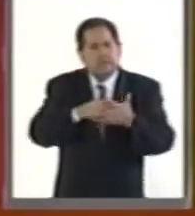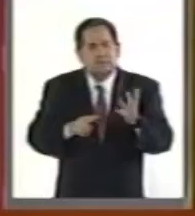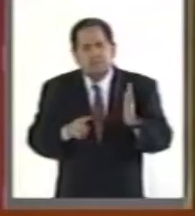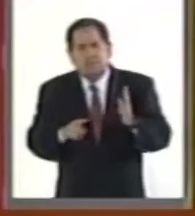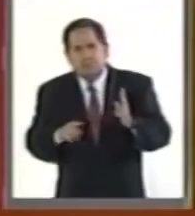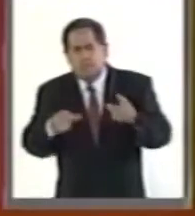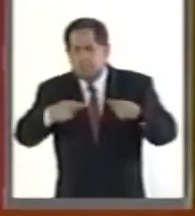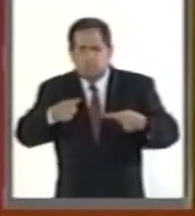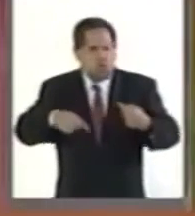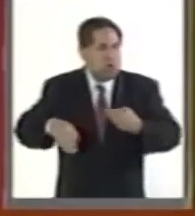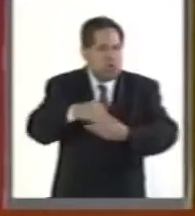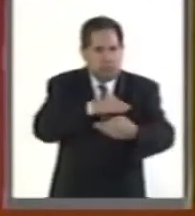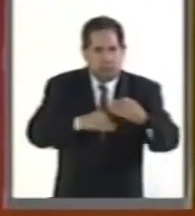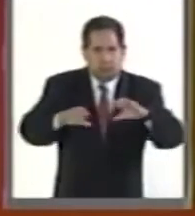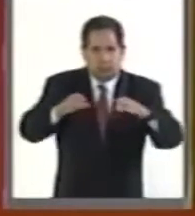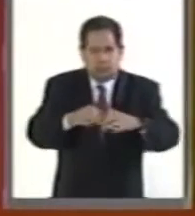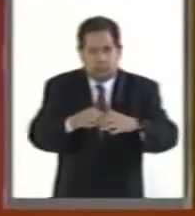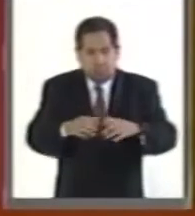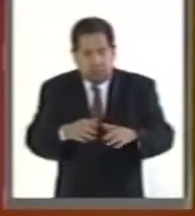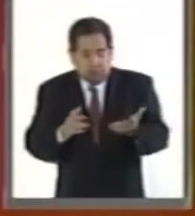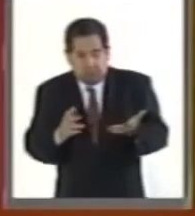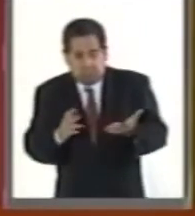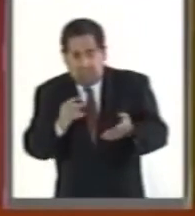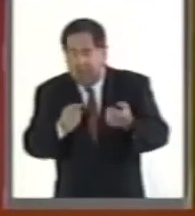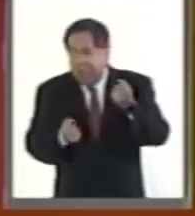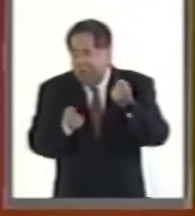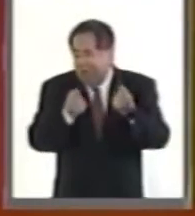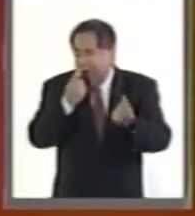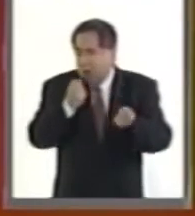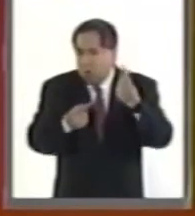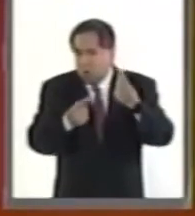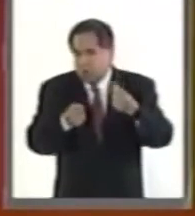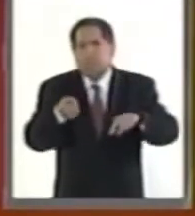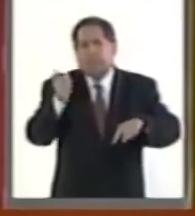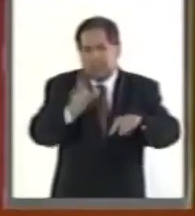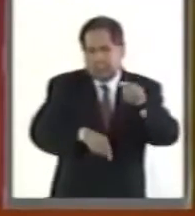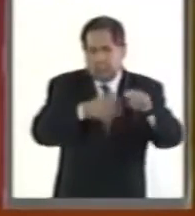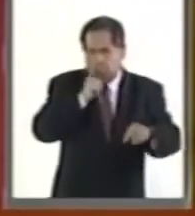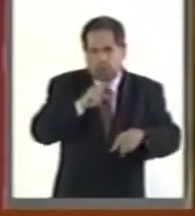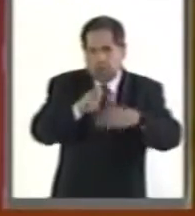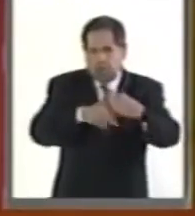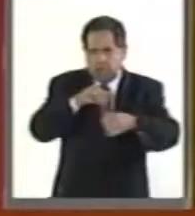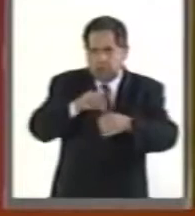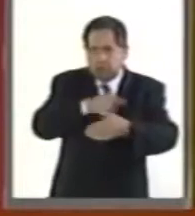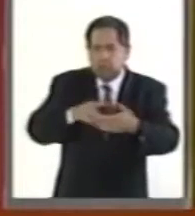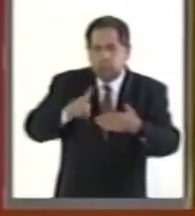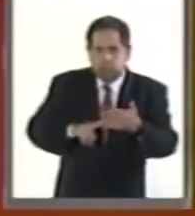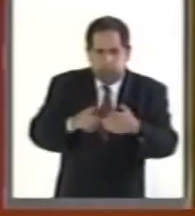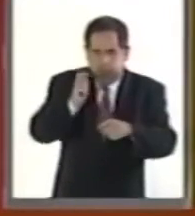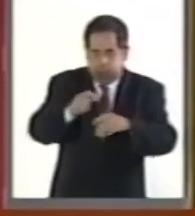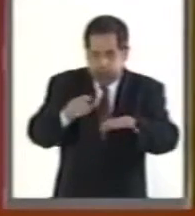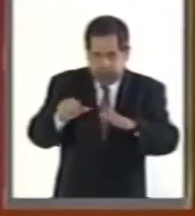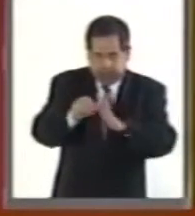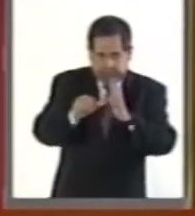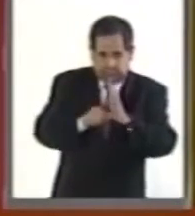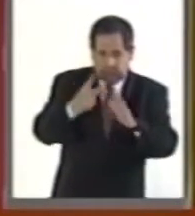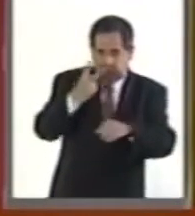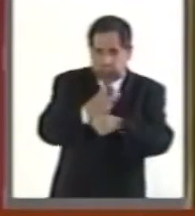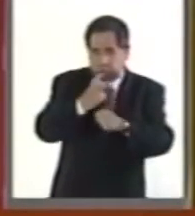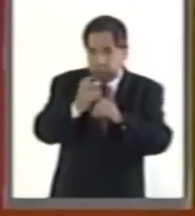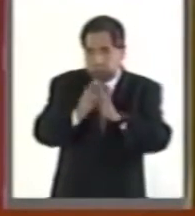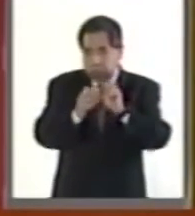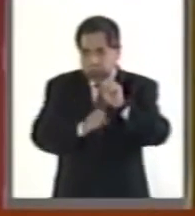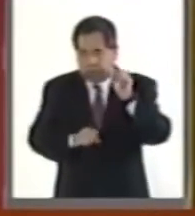los ciudadanos se suspenden. Es decir, estamos derogando la fracción segunda de este artículo de nuestra